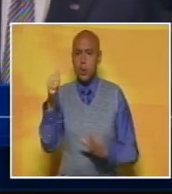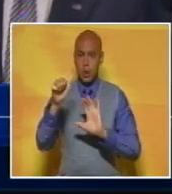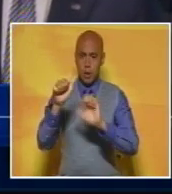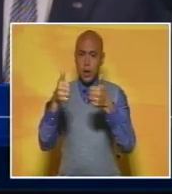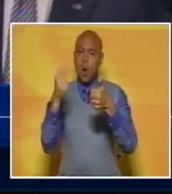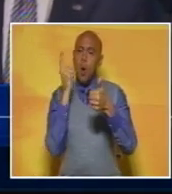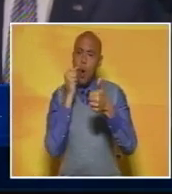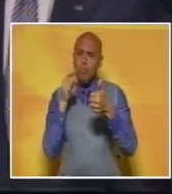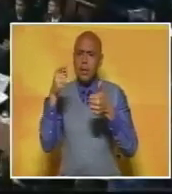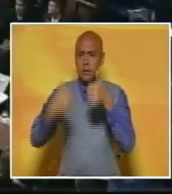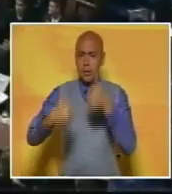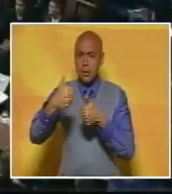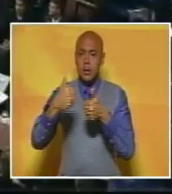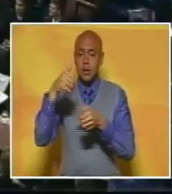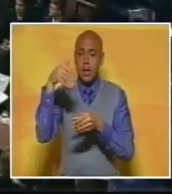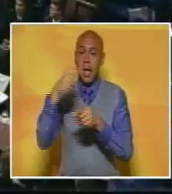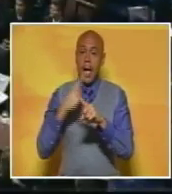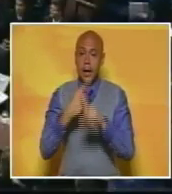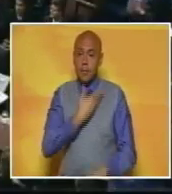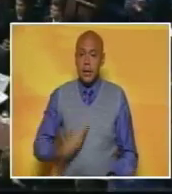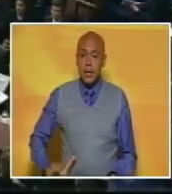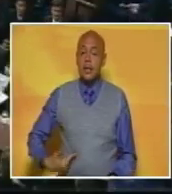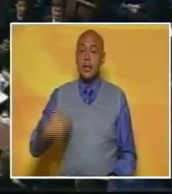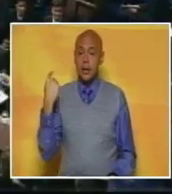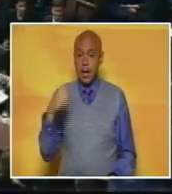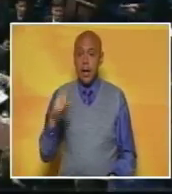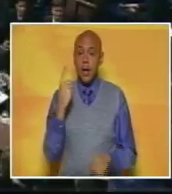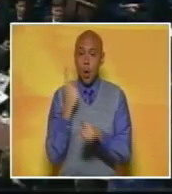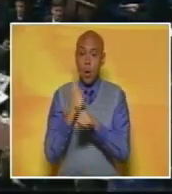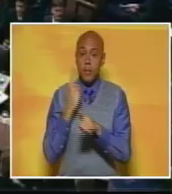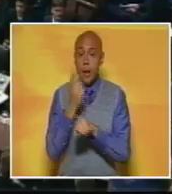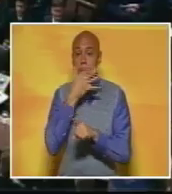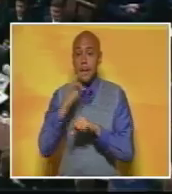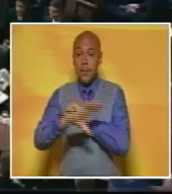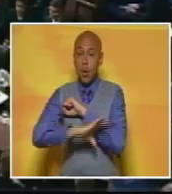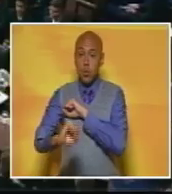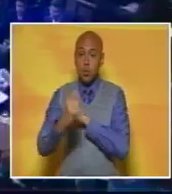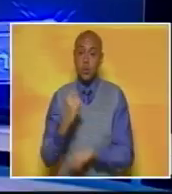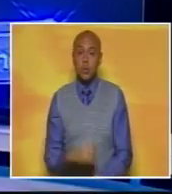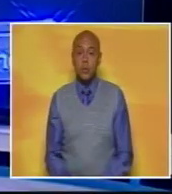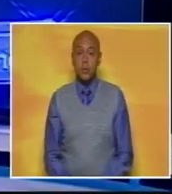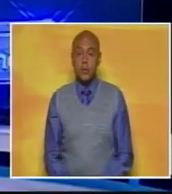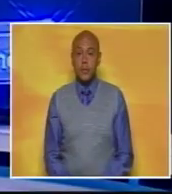el ex vicepresidente Joe Biden y su hijo Hunter, por su presunta corrupción.